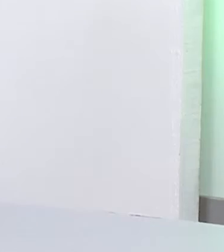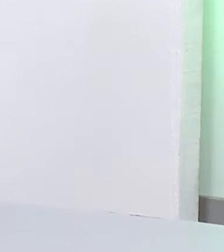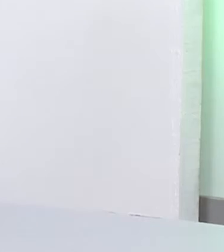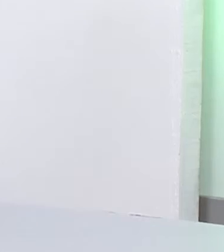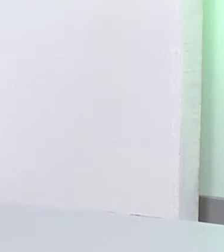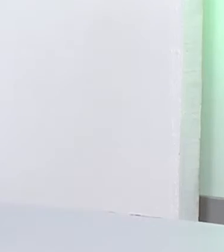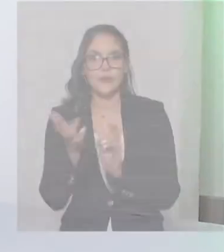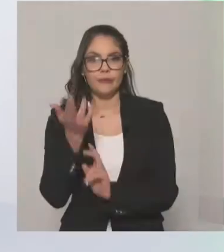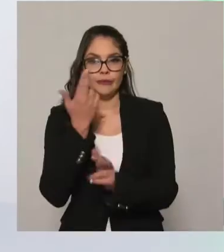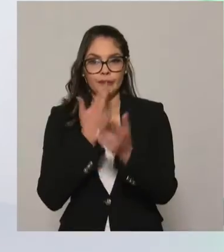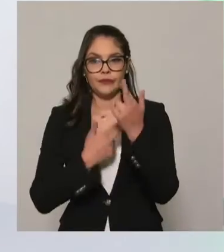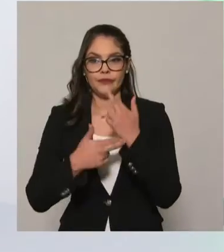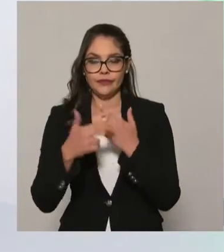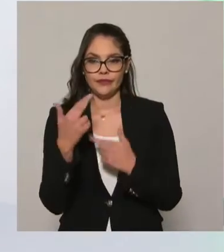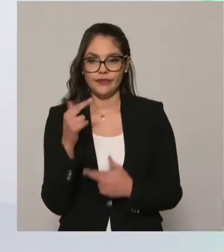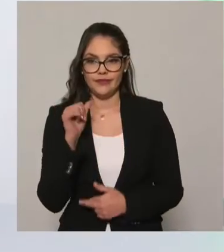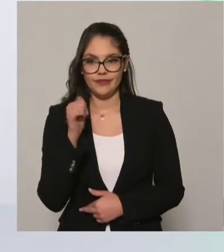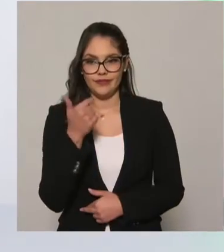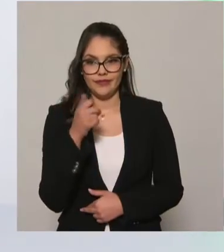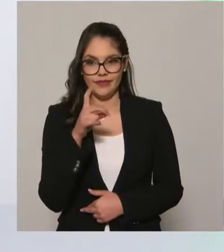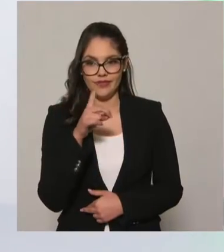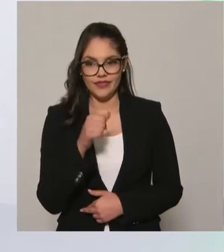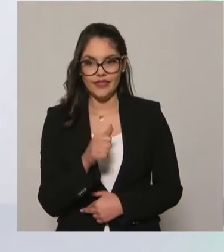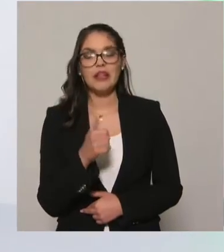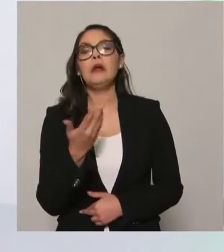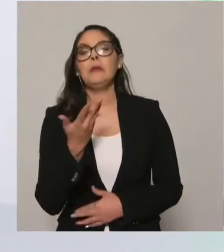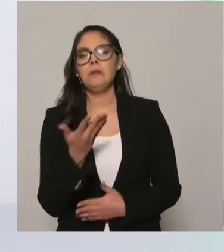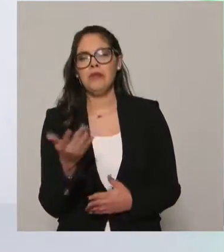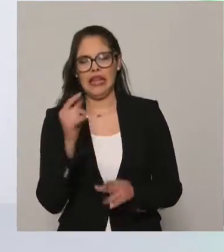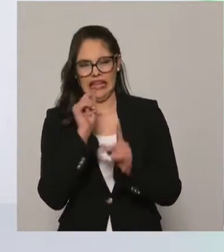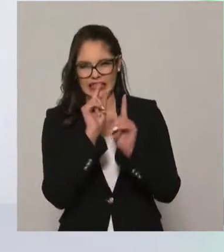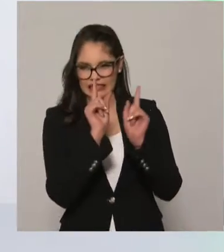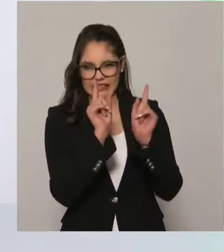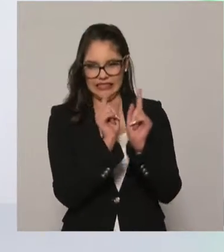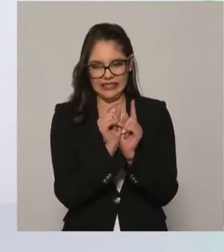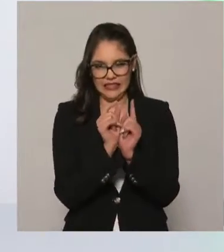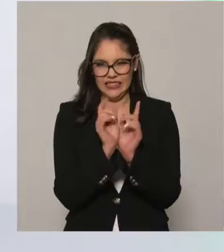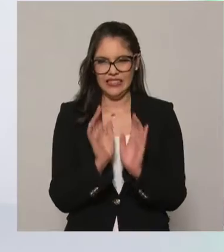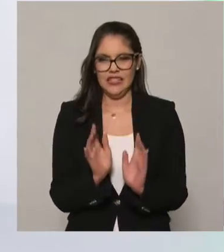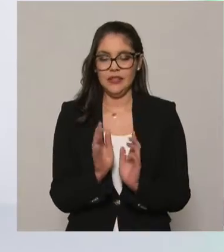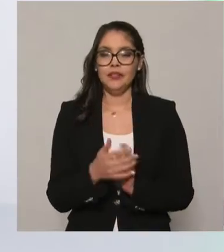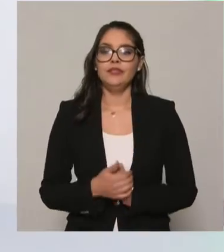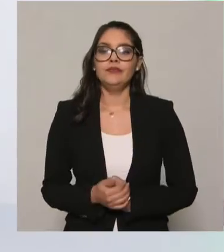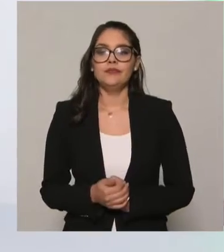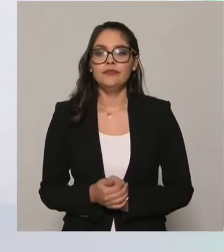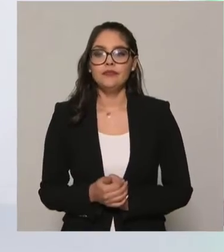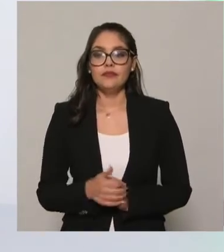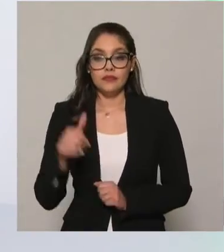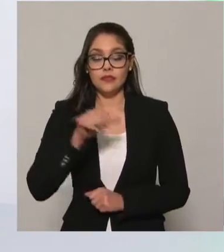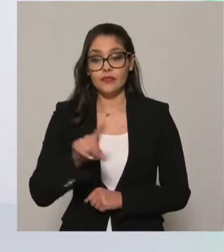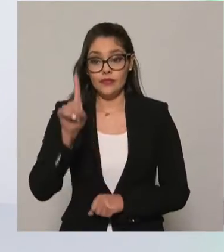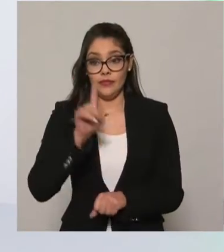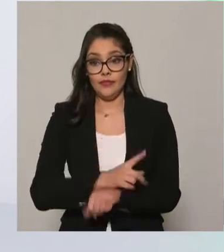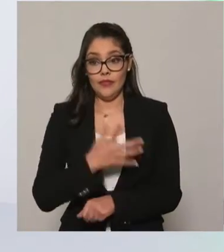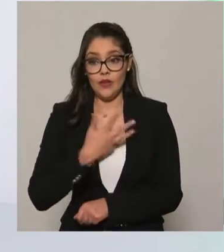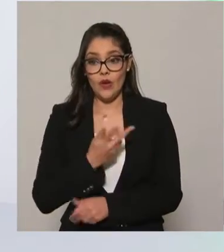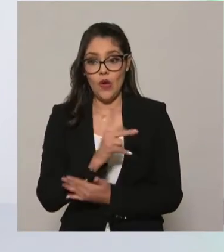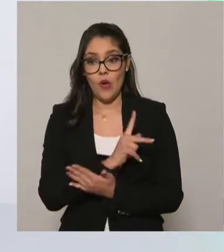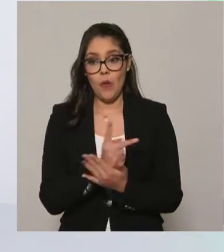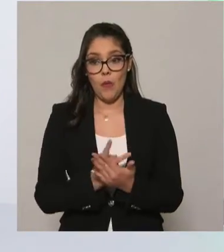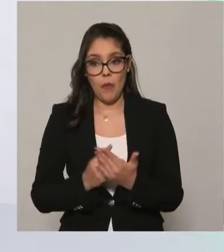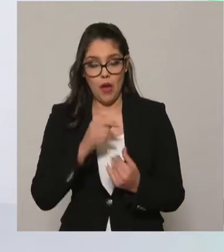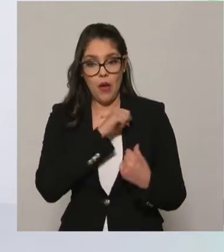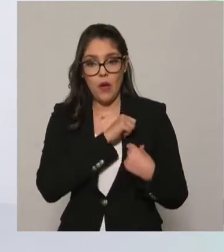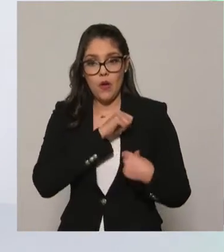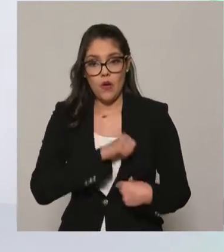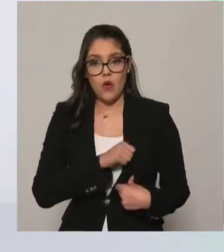Ya estamos de vuelta en Agenda y Contexto. Déjenme hacer un paréntesis. Mire usted, tenemos este día un programa que